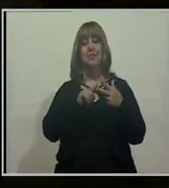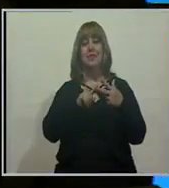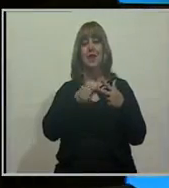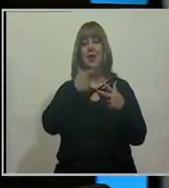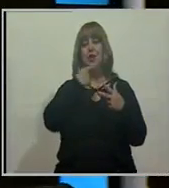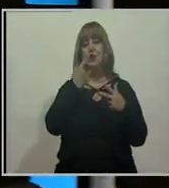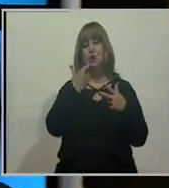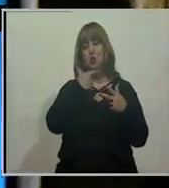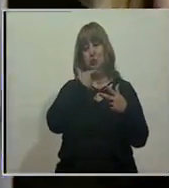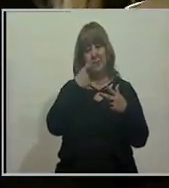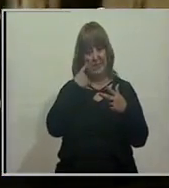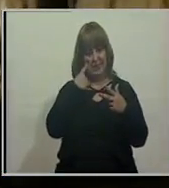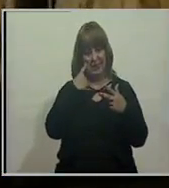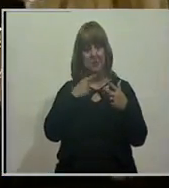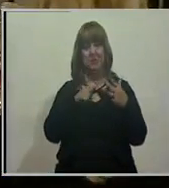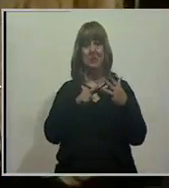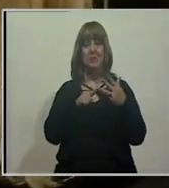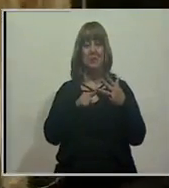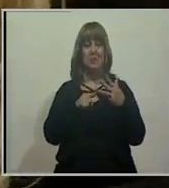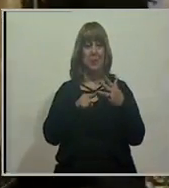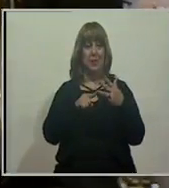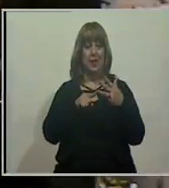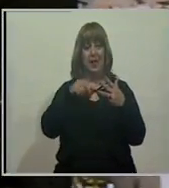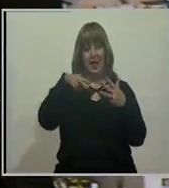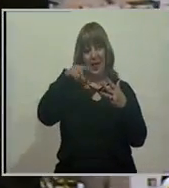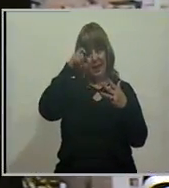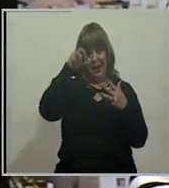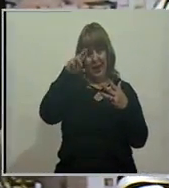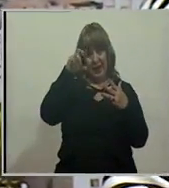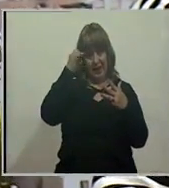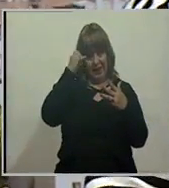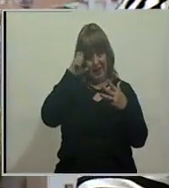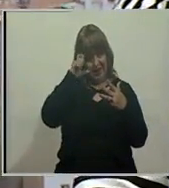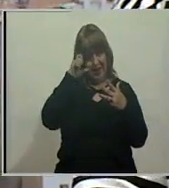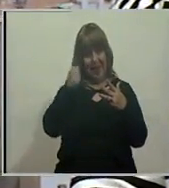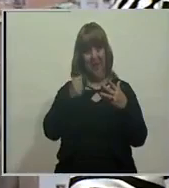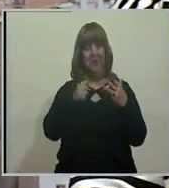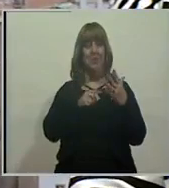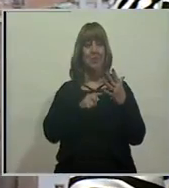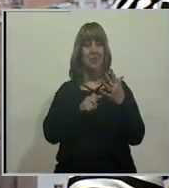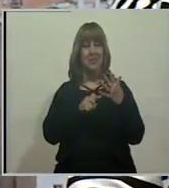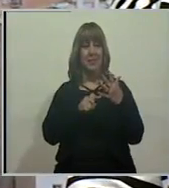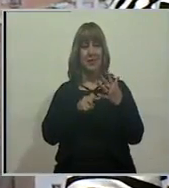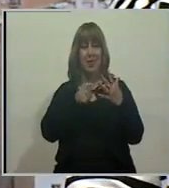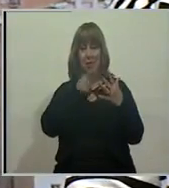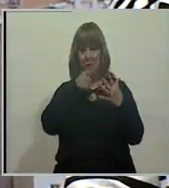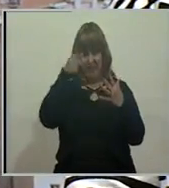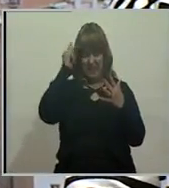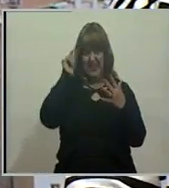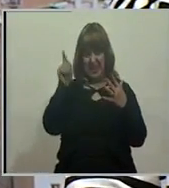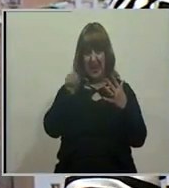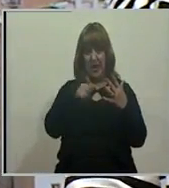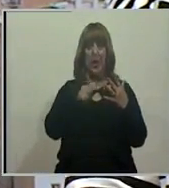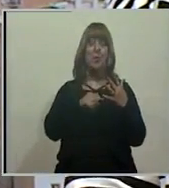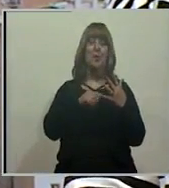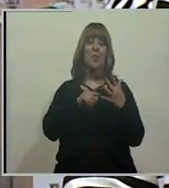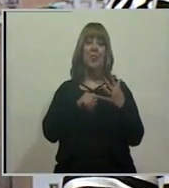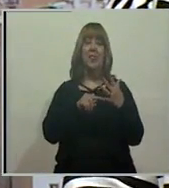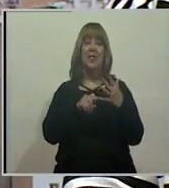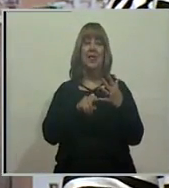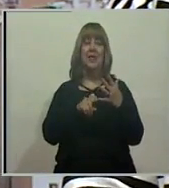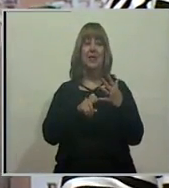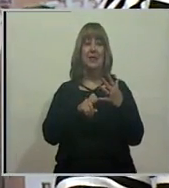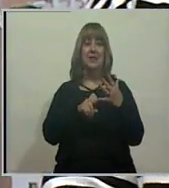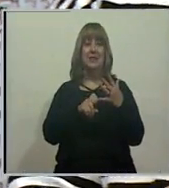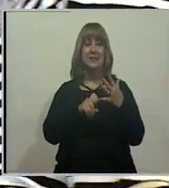Susi Velázquez, hermosa. Nerea de Ugarte, una chilena que la hemos adoptado. No te vamos a dejar ir más, Nerea, ya te